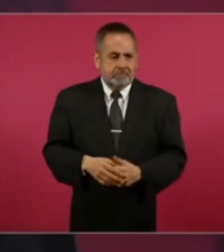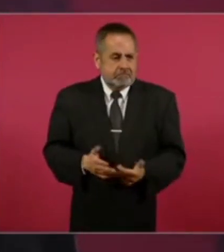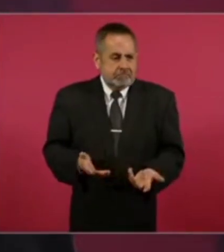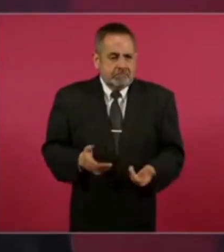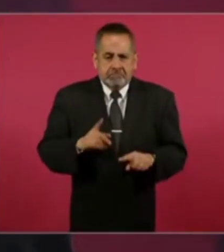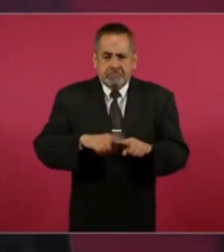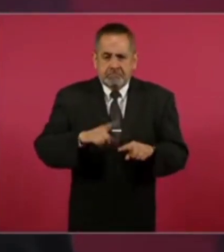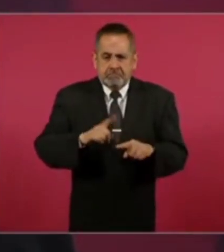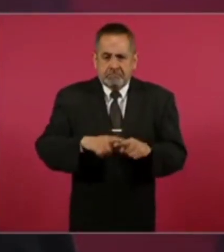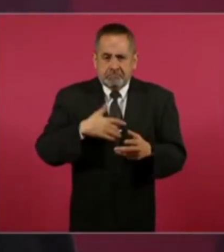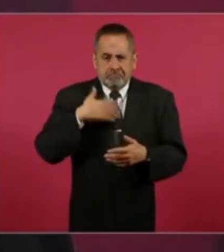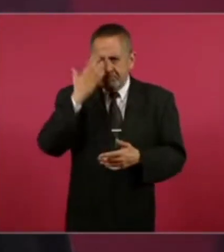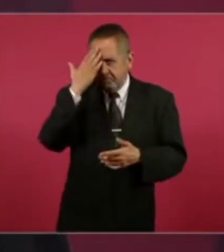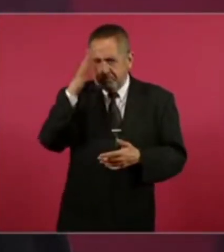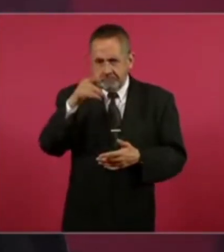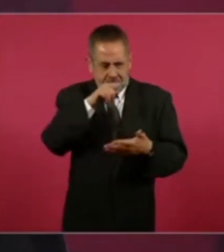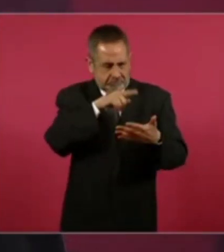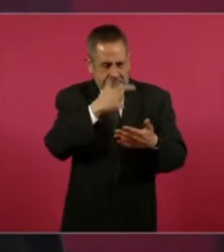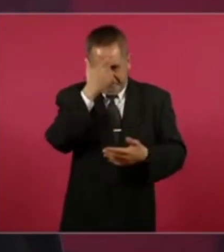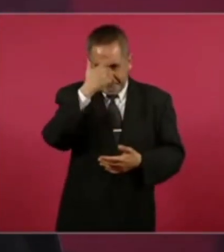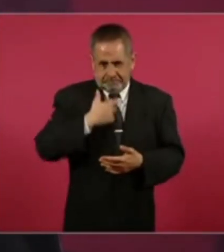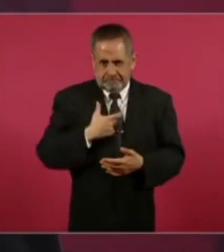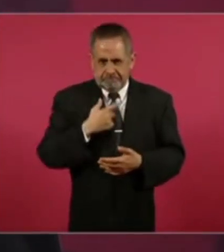Pues ¿a quién proponemos?